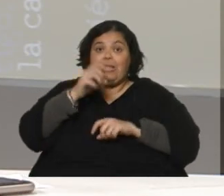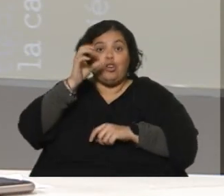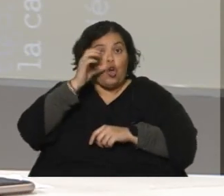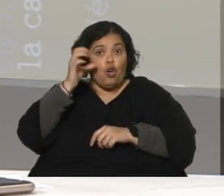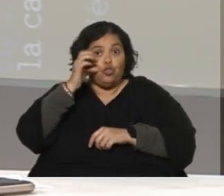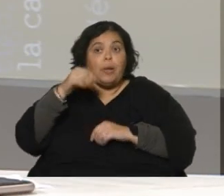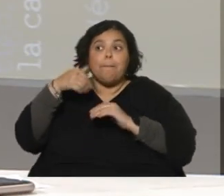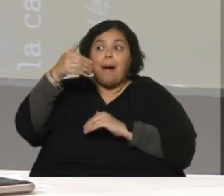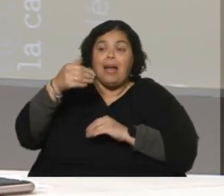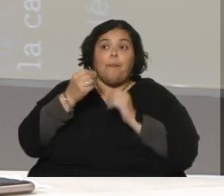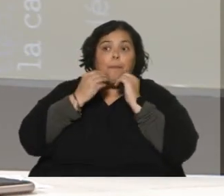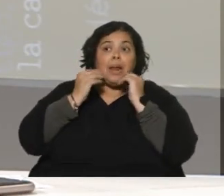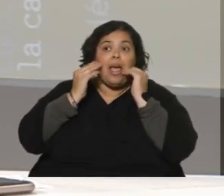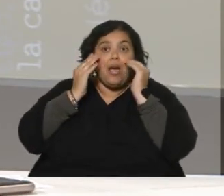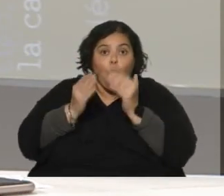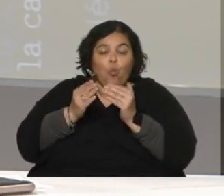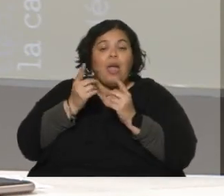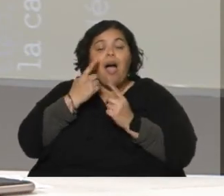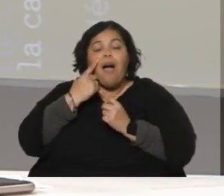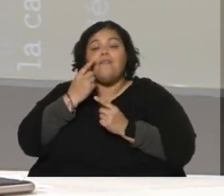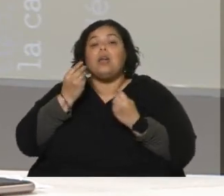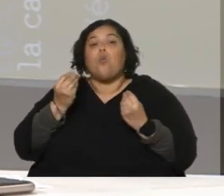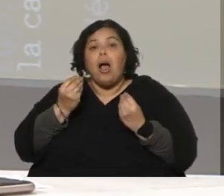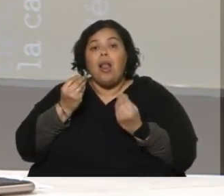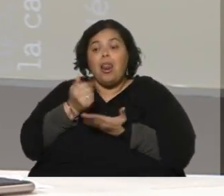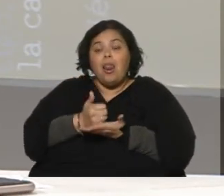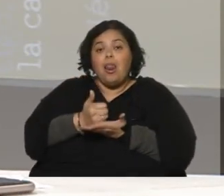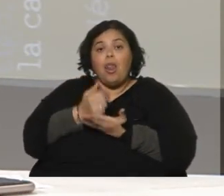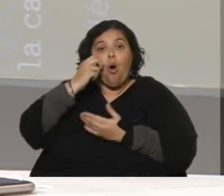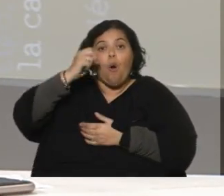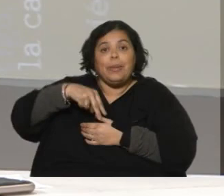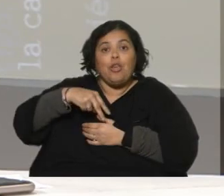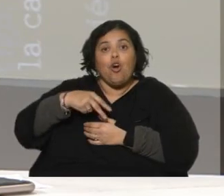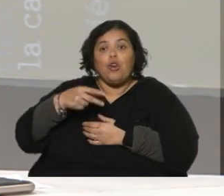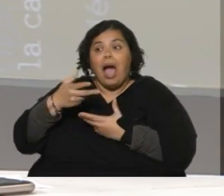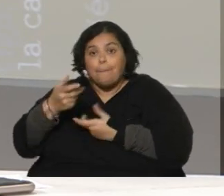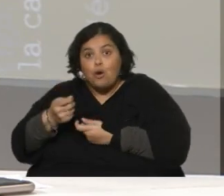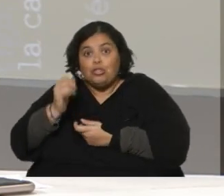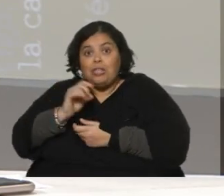podamos consultarle los periodistas donde pararse si los partidos aquellos que lo están apoyando están a favor de esto